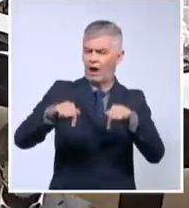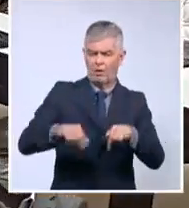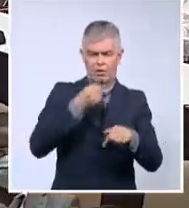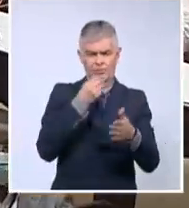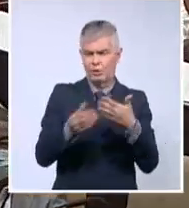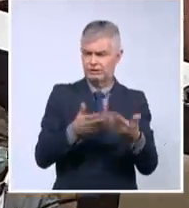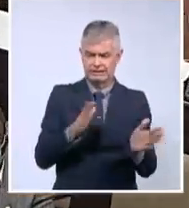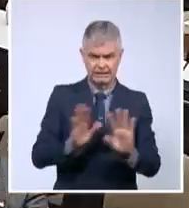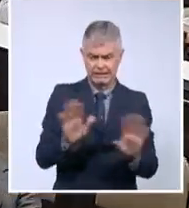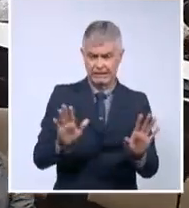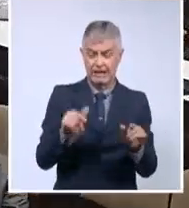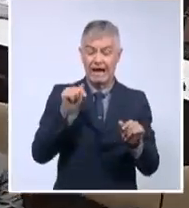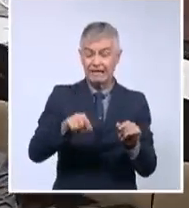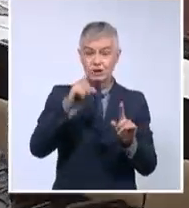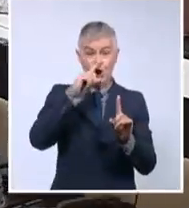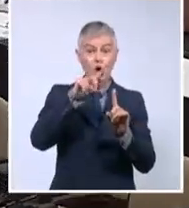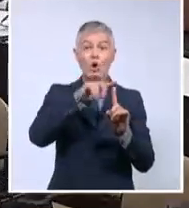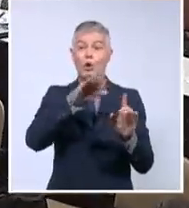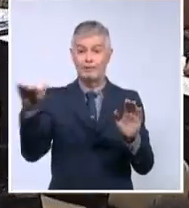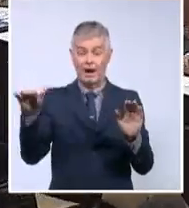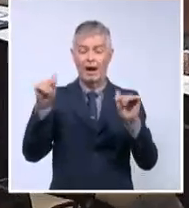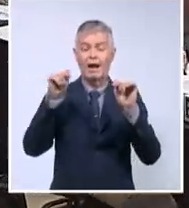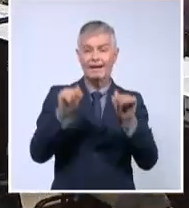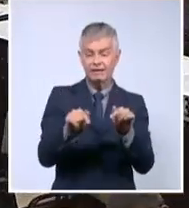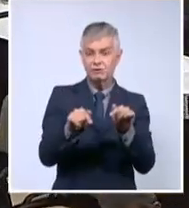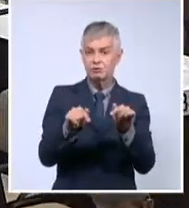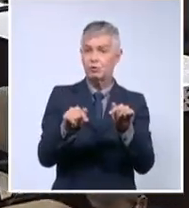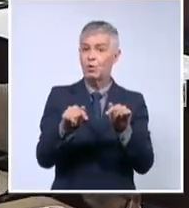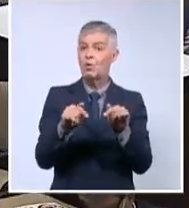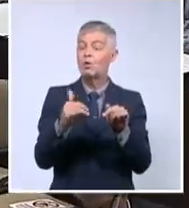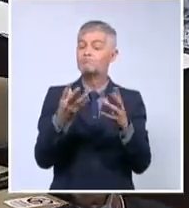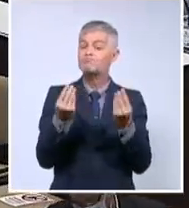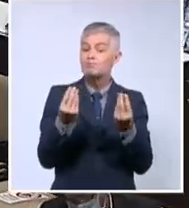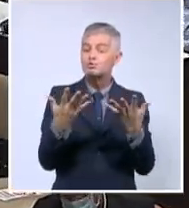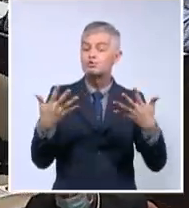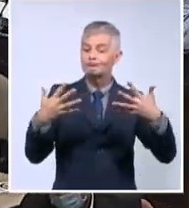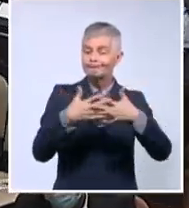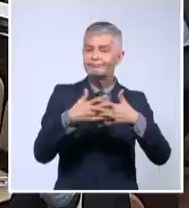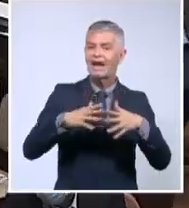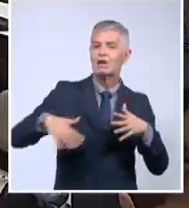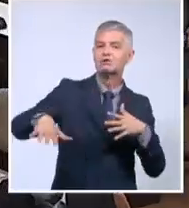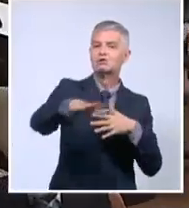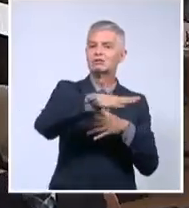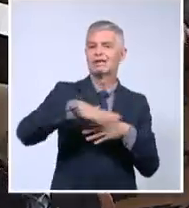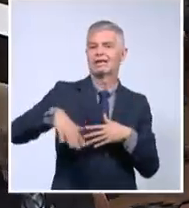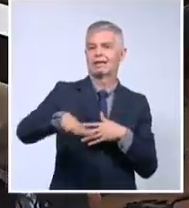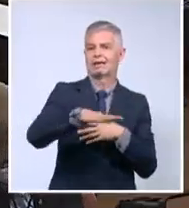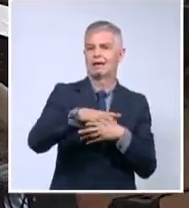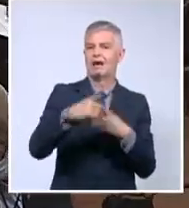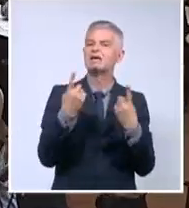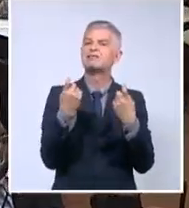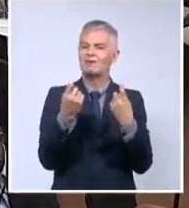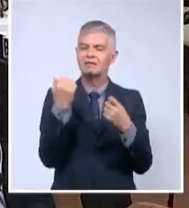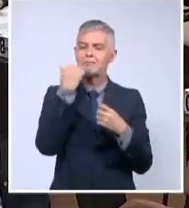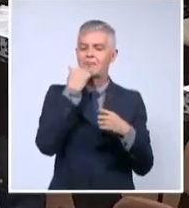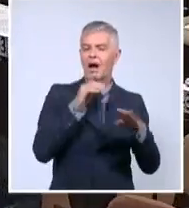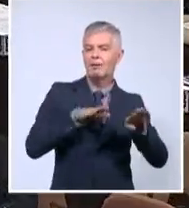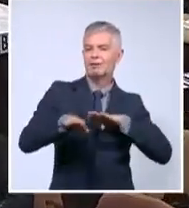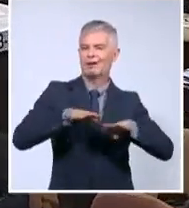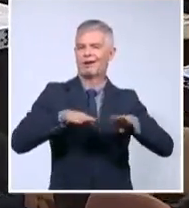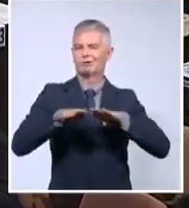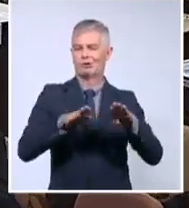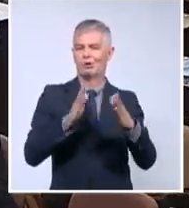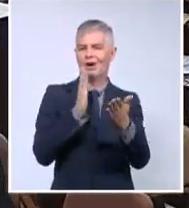Esta norma, como sabemos, tiene una amplia incidencia en la sociedad y requiere de la mayor preparación,